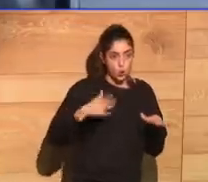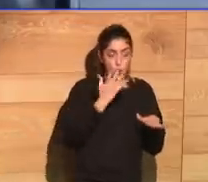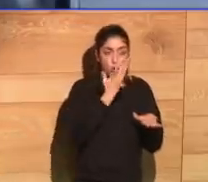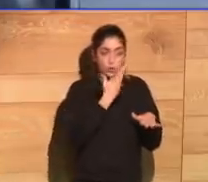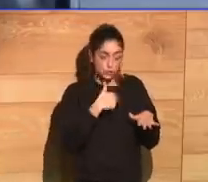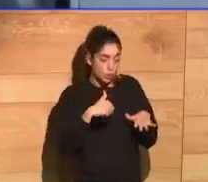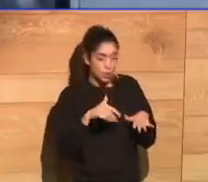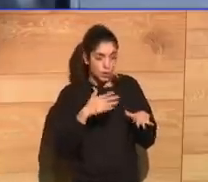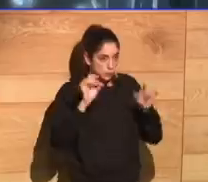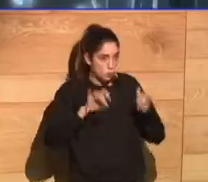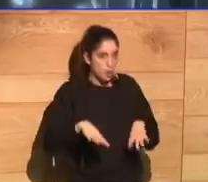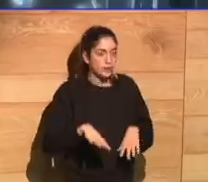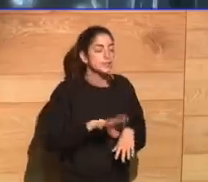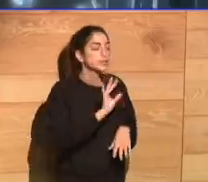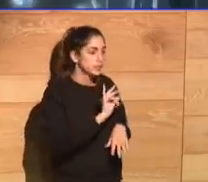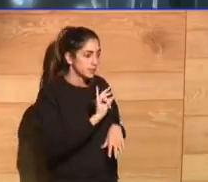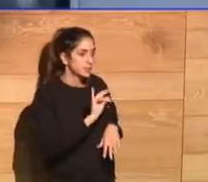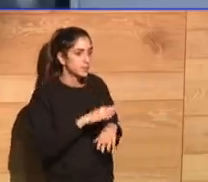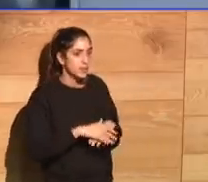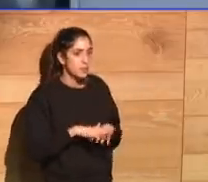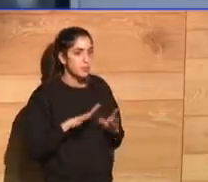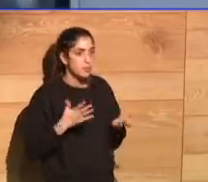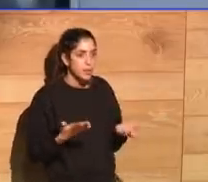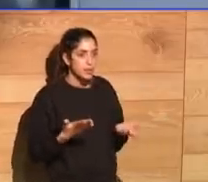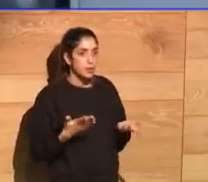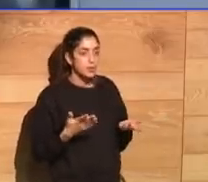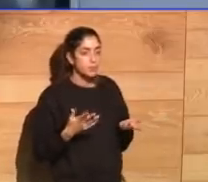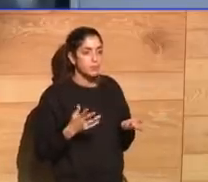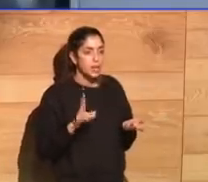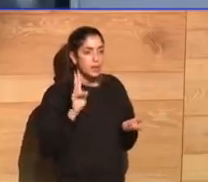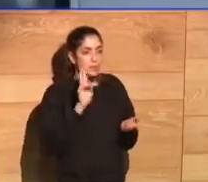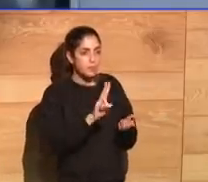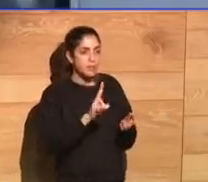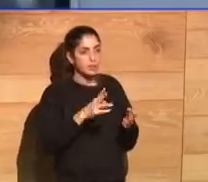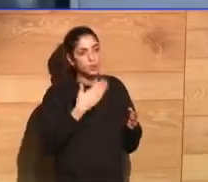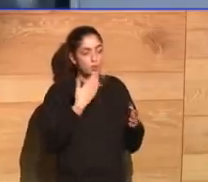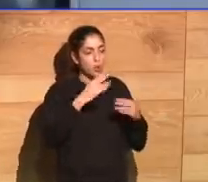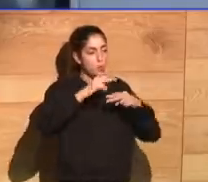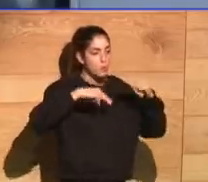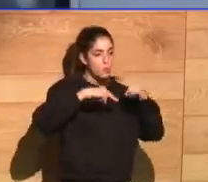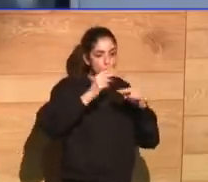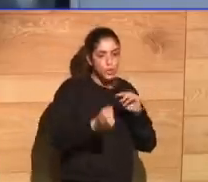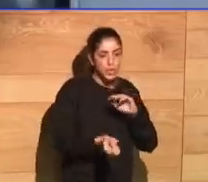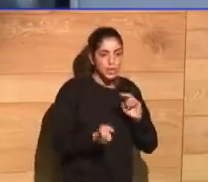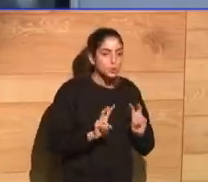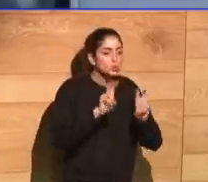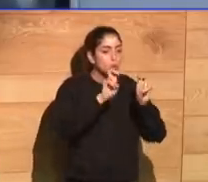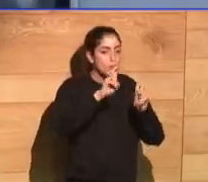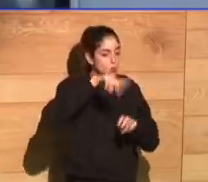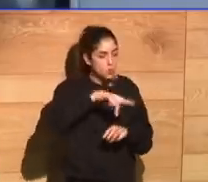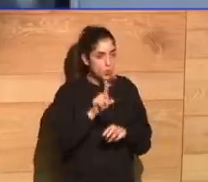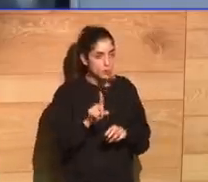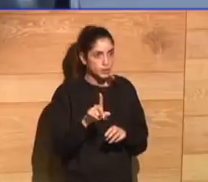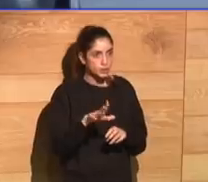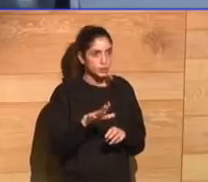sí. Pero no tienes la sensación de estar asistiendo a un montaje completamente nuevo. No sé si estáis de acuerdo. Sí. Yo hace muchos años que vi el de